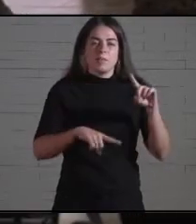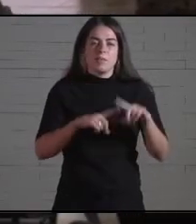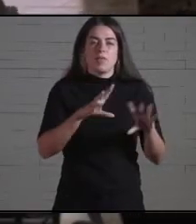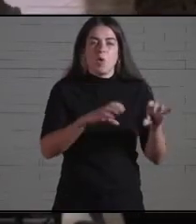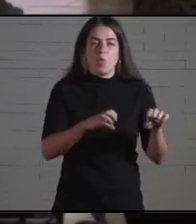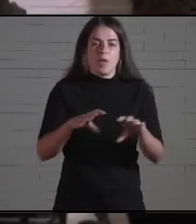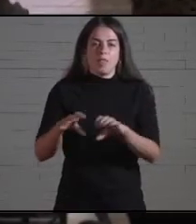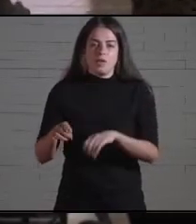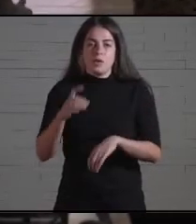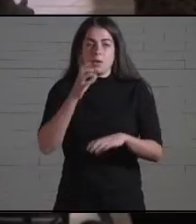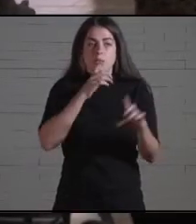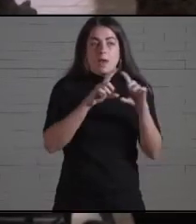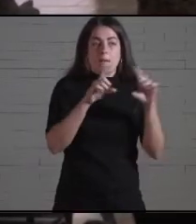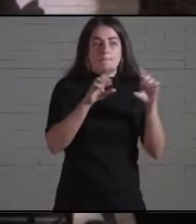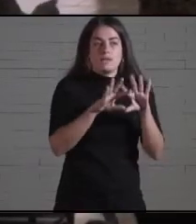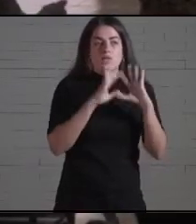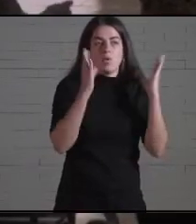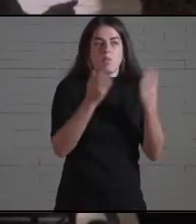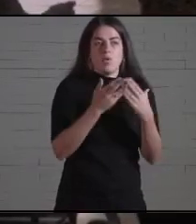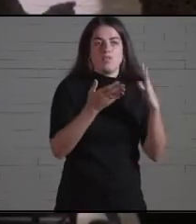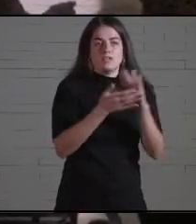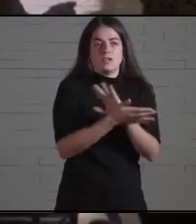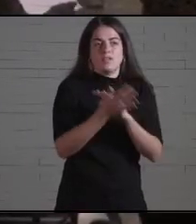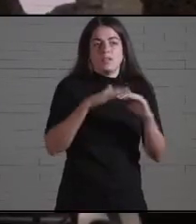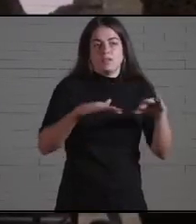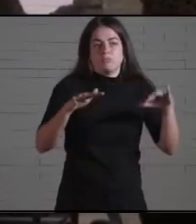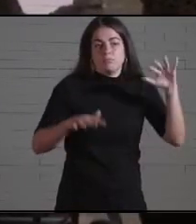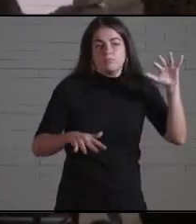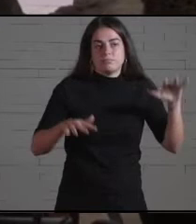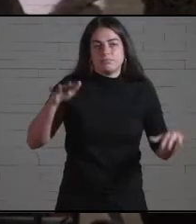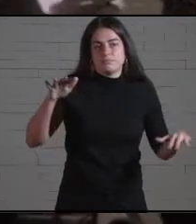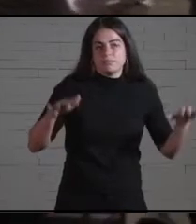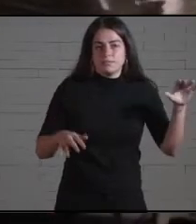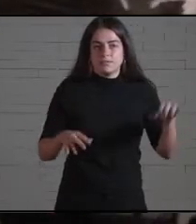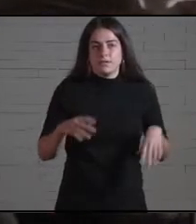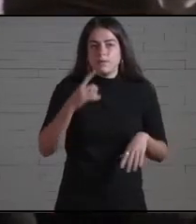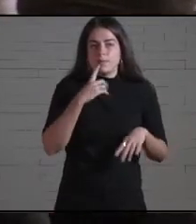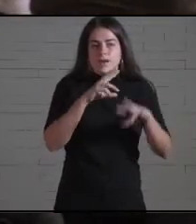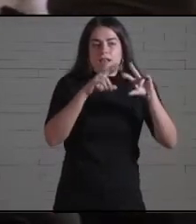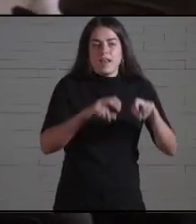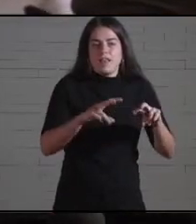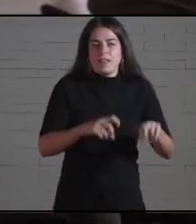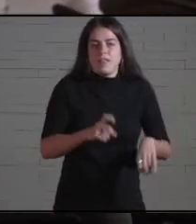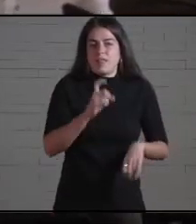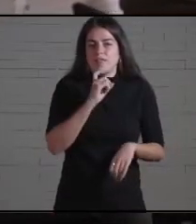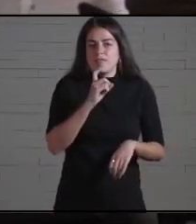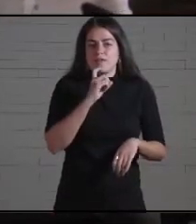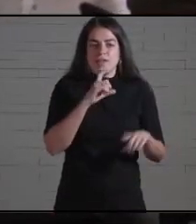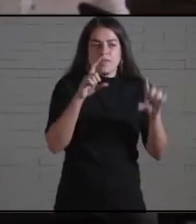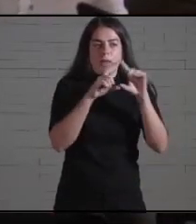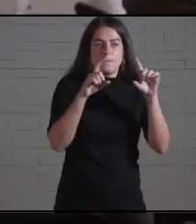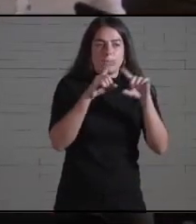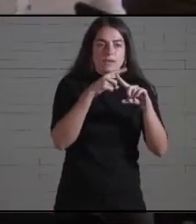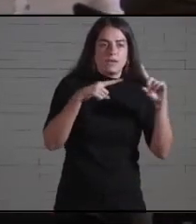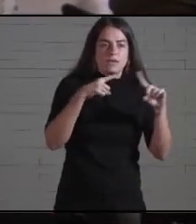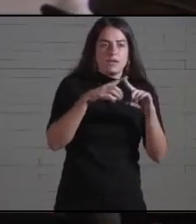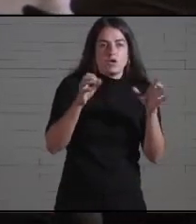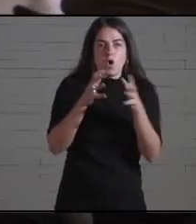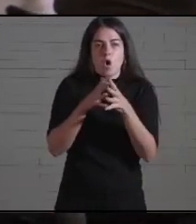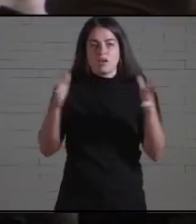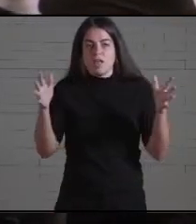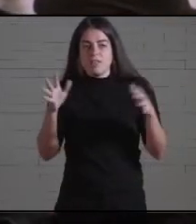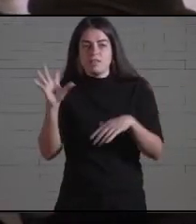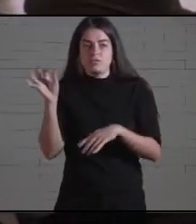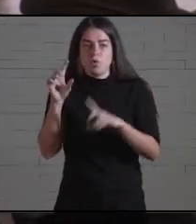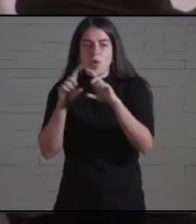el mundo de la empresa es un mundo muy heterogéneo. Es muy difícil analizarlo porque hay pymes, hay grandes empresas, hay